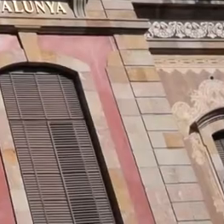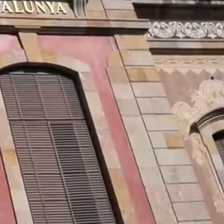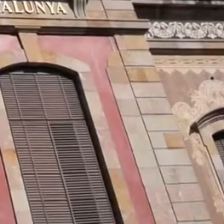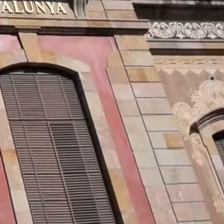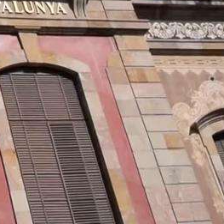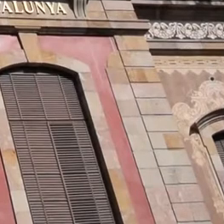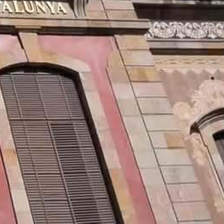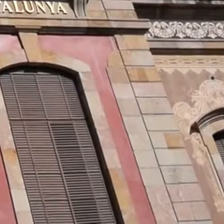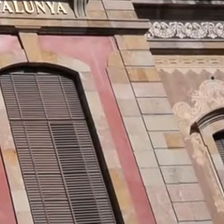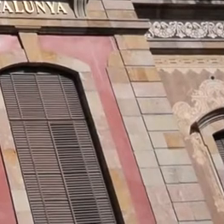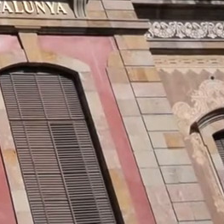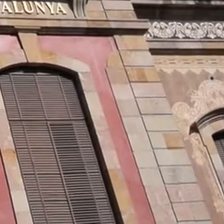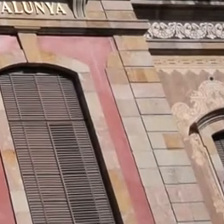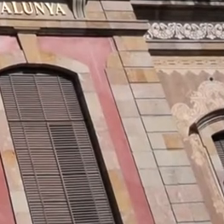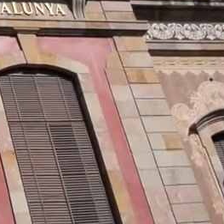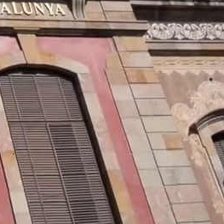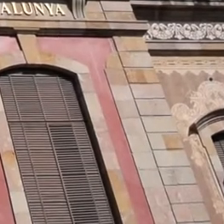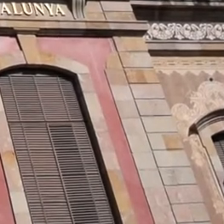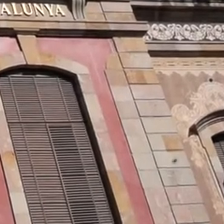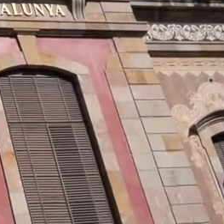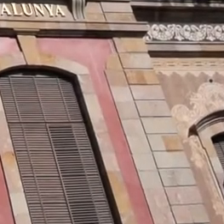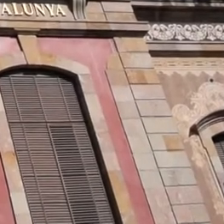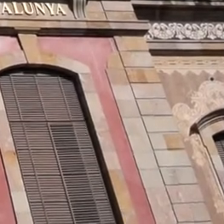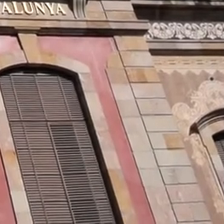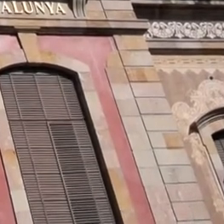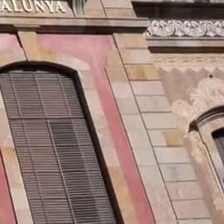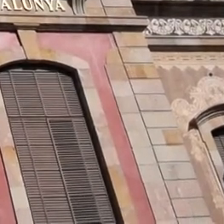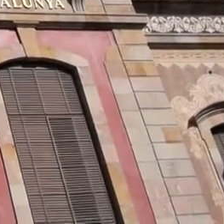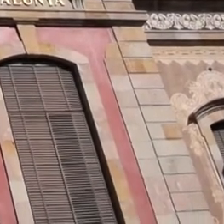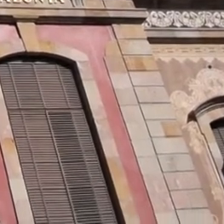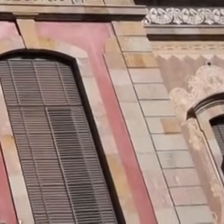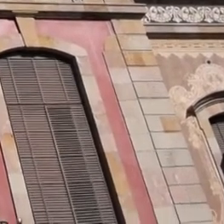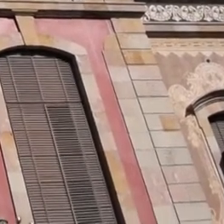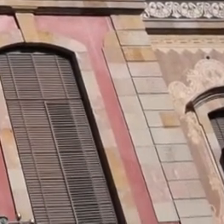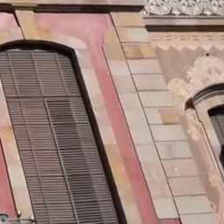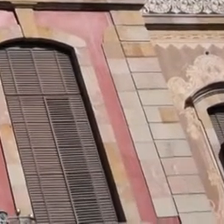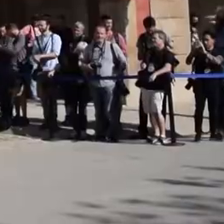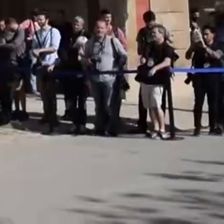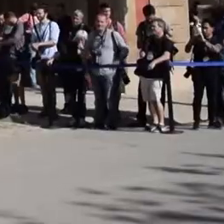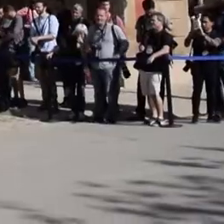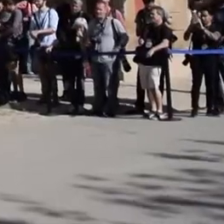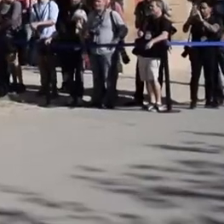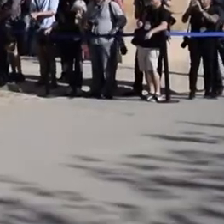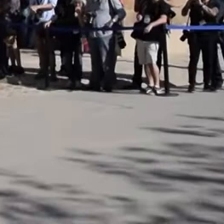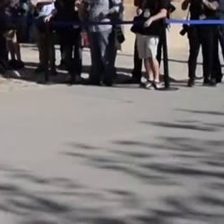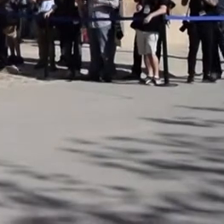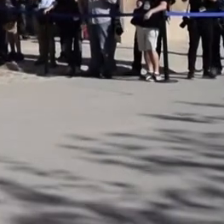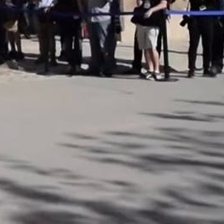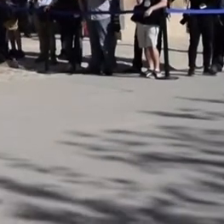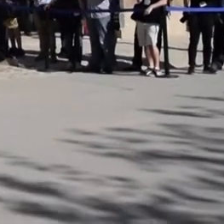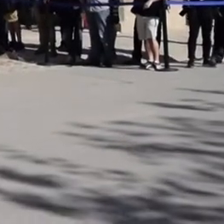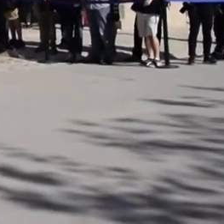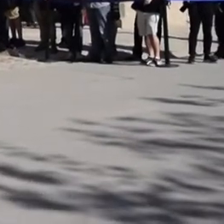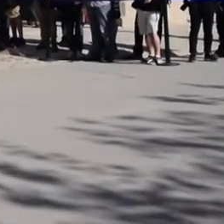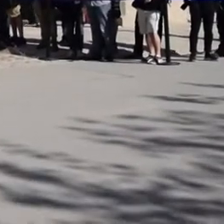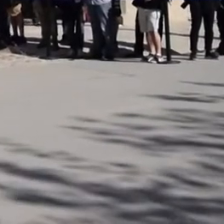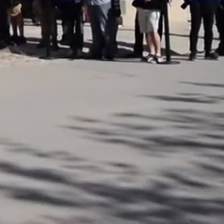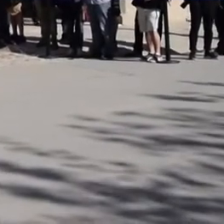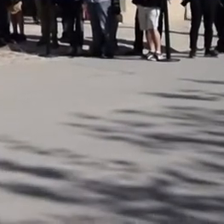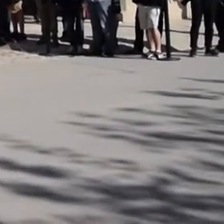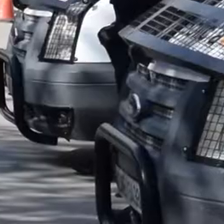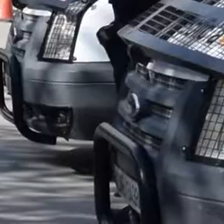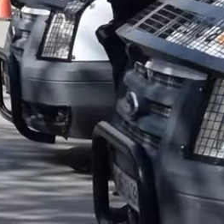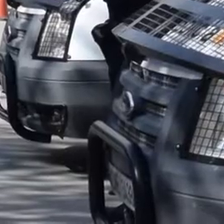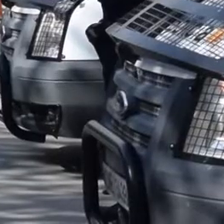y afirmó que en apego a derecho internacional méxico no reconocerá a cataluña como un estado independiente durante una